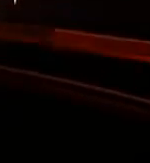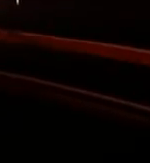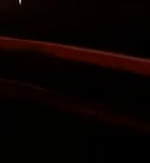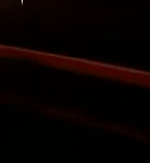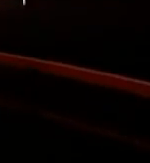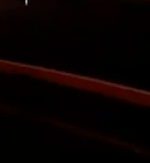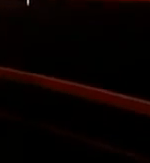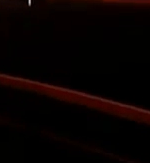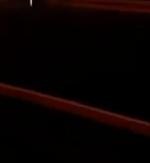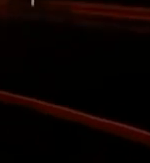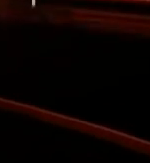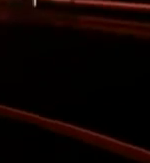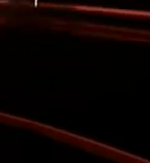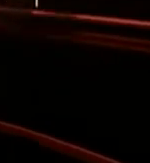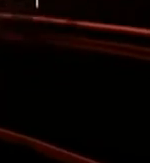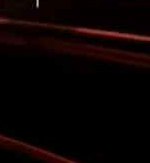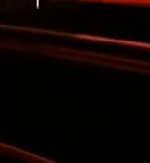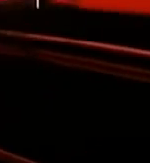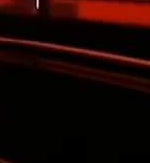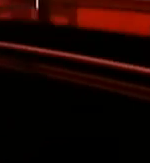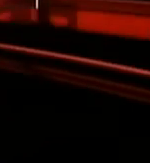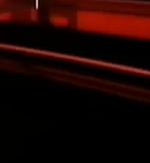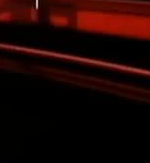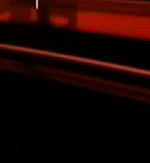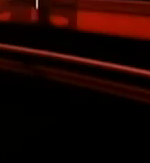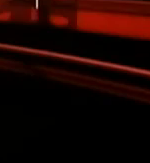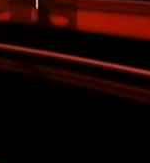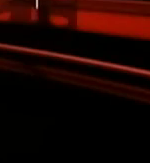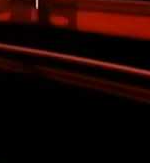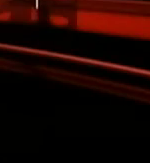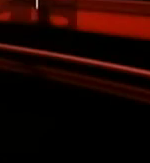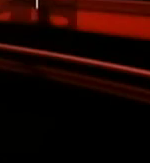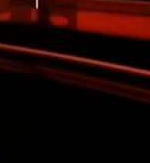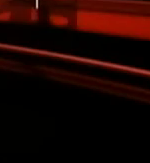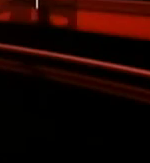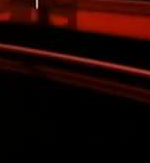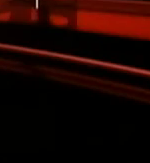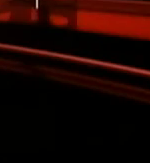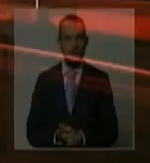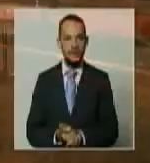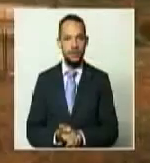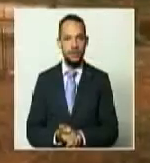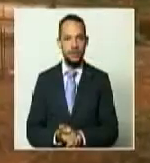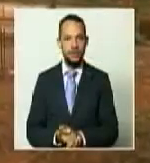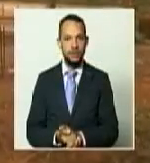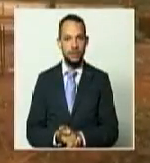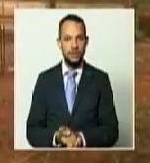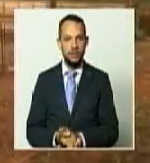Telecafé Noticias, la mejor información del Triángulo del Café.